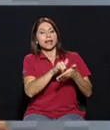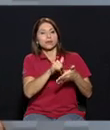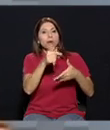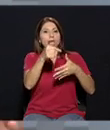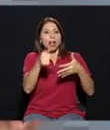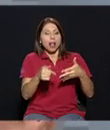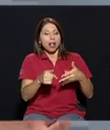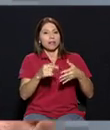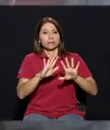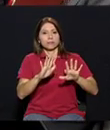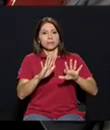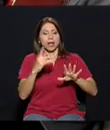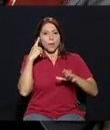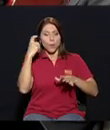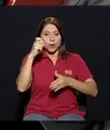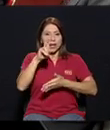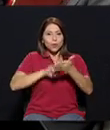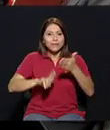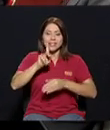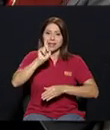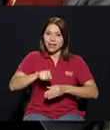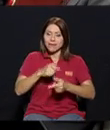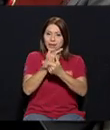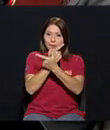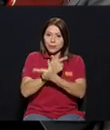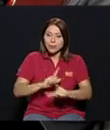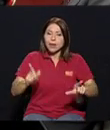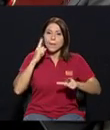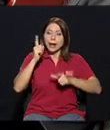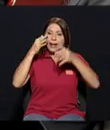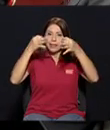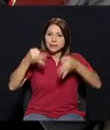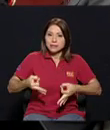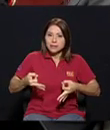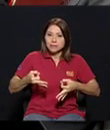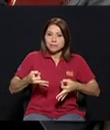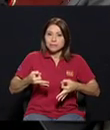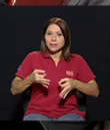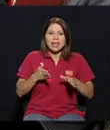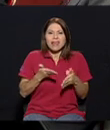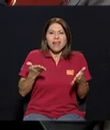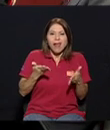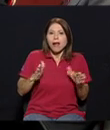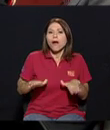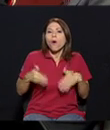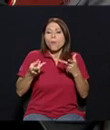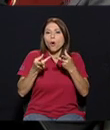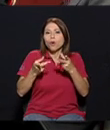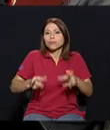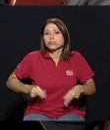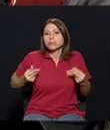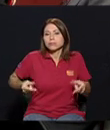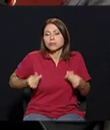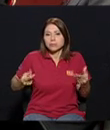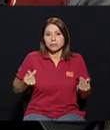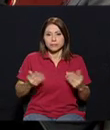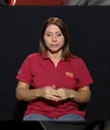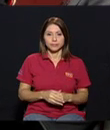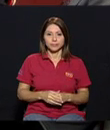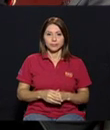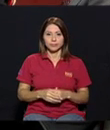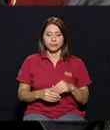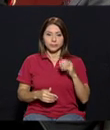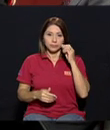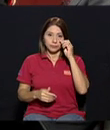porque la universidad tiene que tener esa libertad para decidir en qué y cómo gasta los recursos. A mí